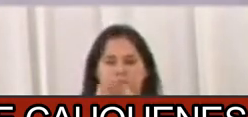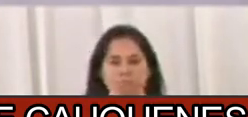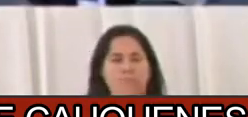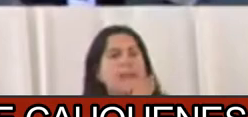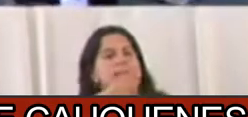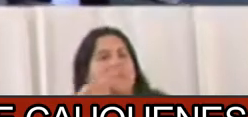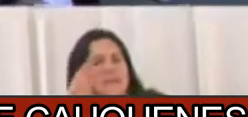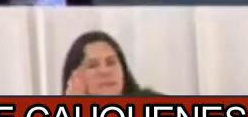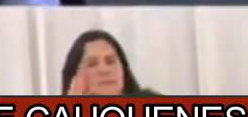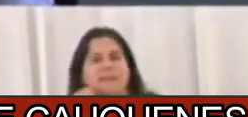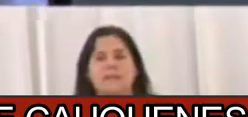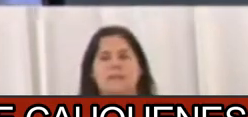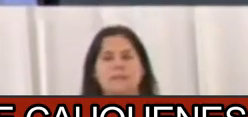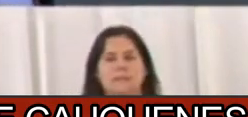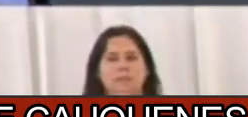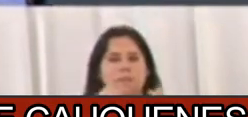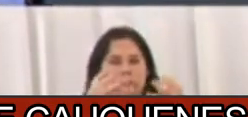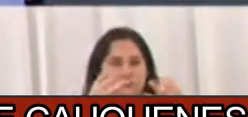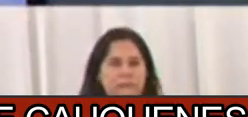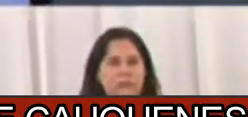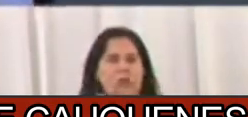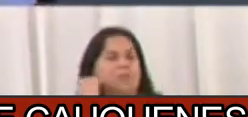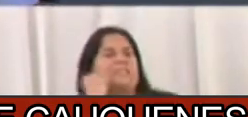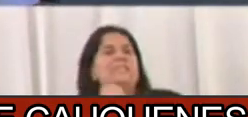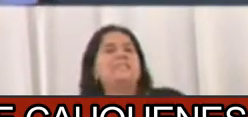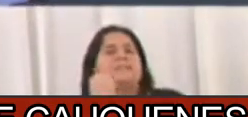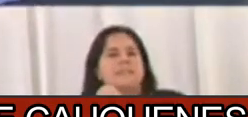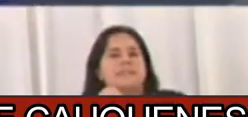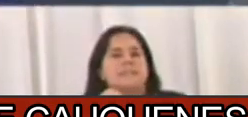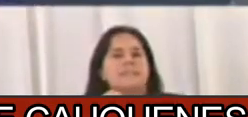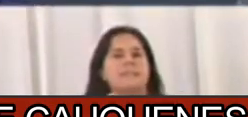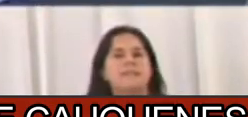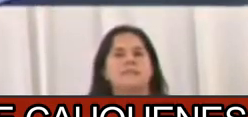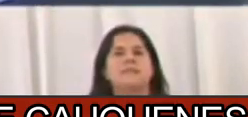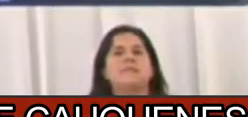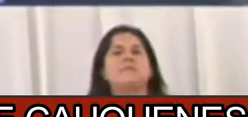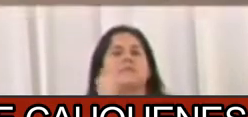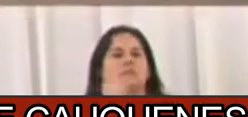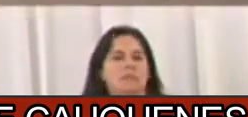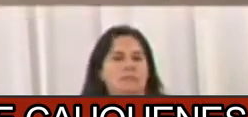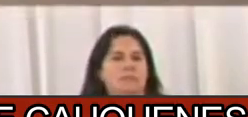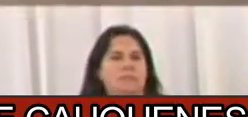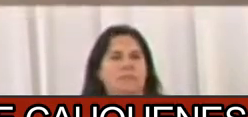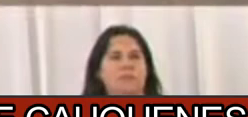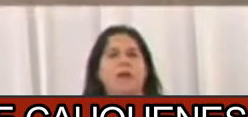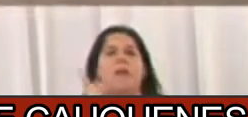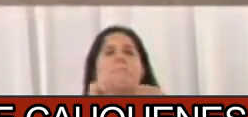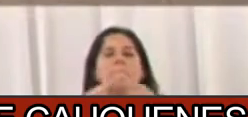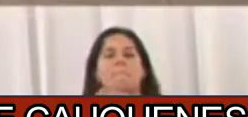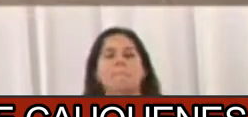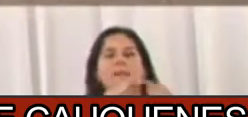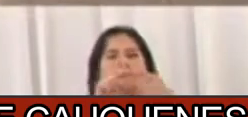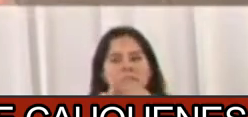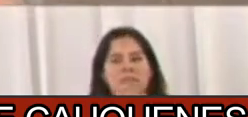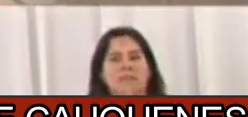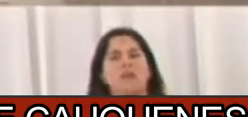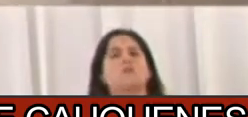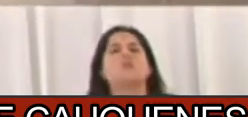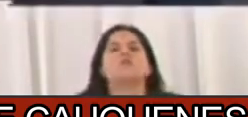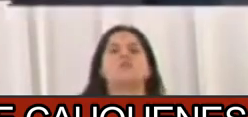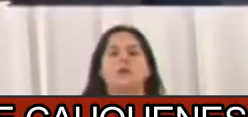transparencia en la gestión y con un sello sin precedentes en participación